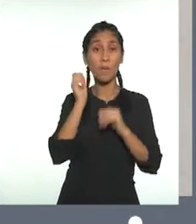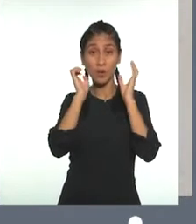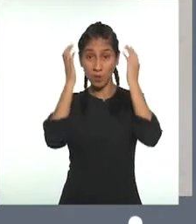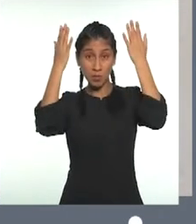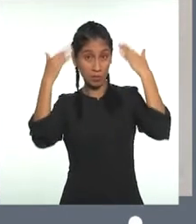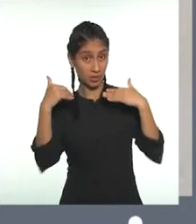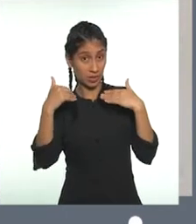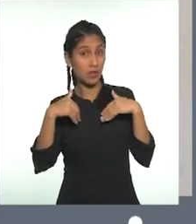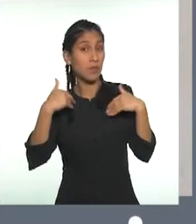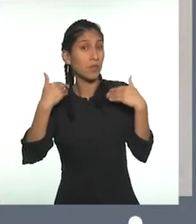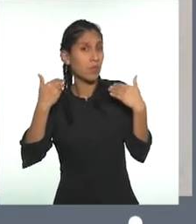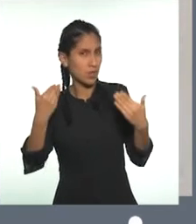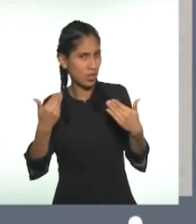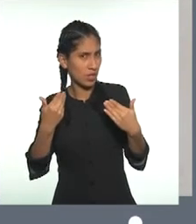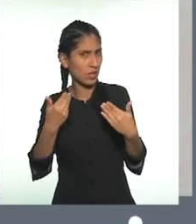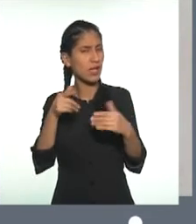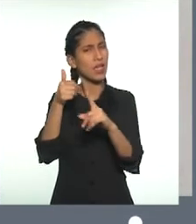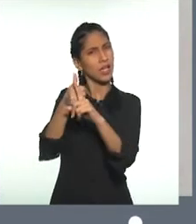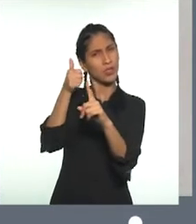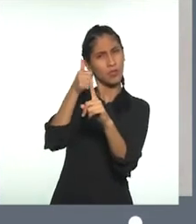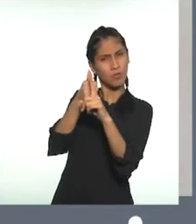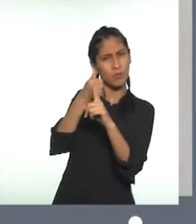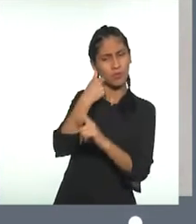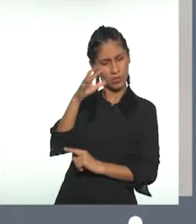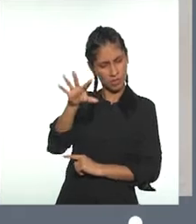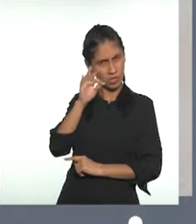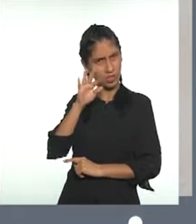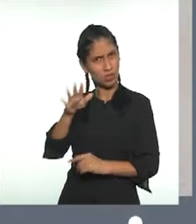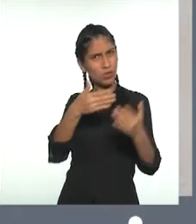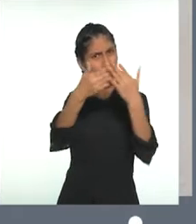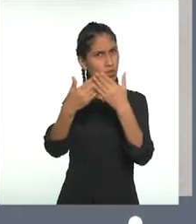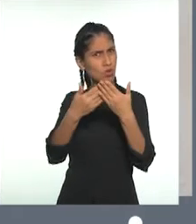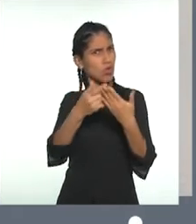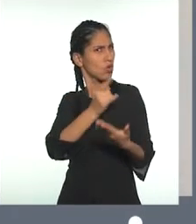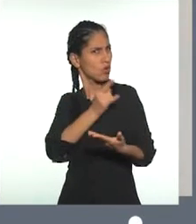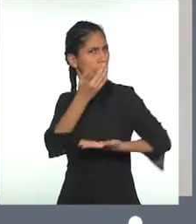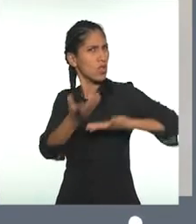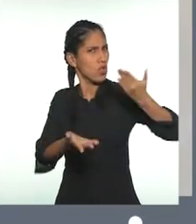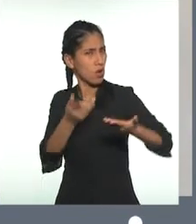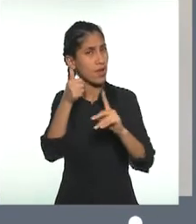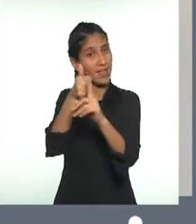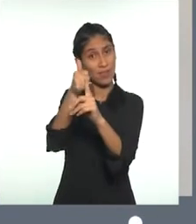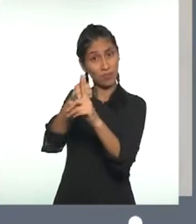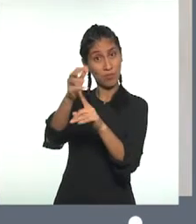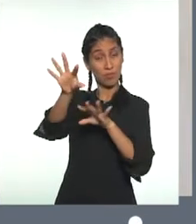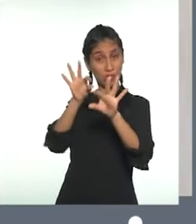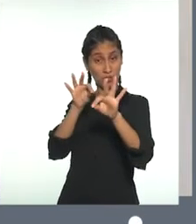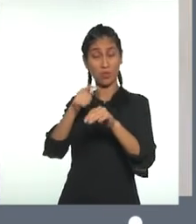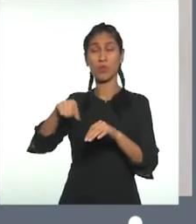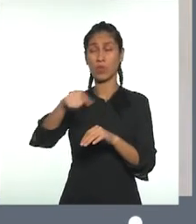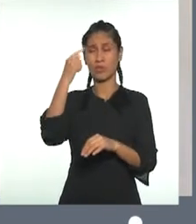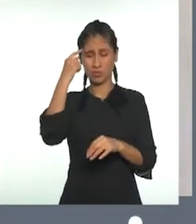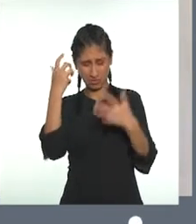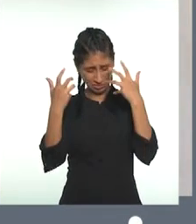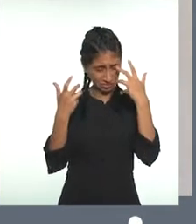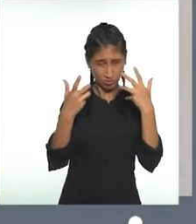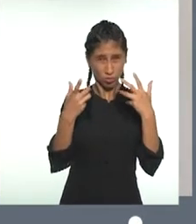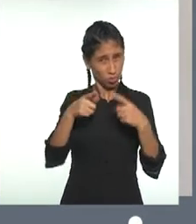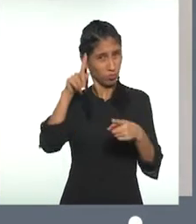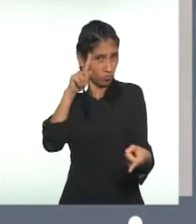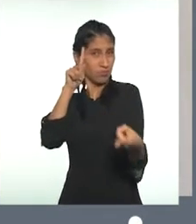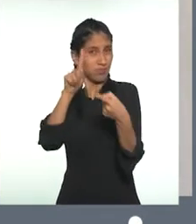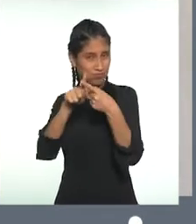hombre como mujer puedan decidir qué profesión estudiar y saber que no hay barreras para lograr sus metas y cumplir